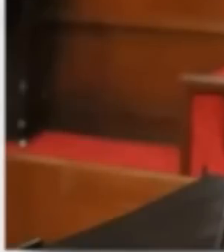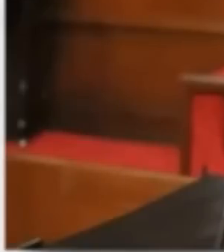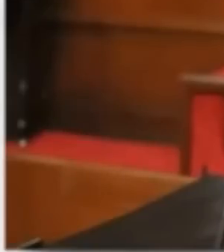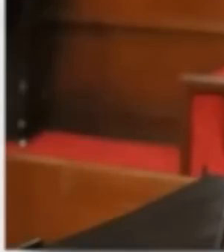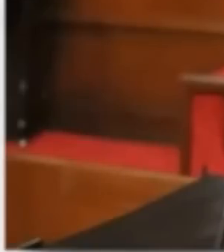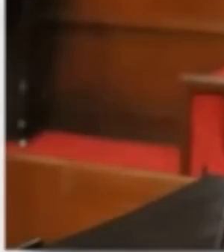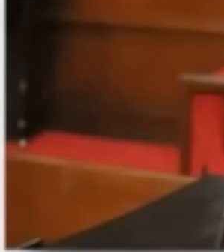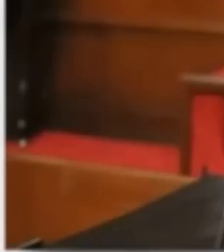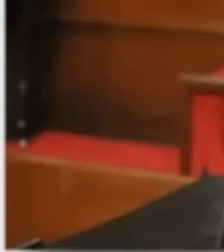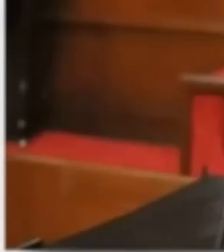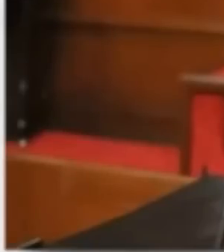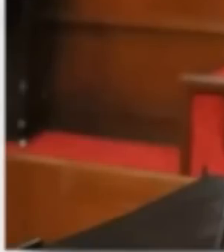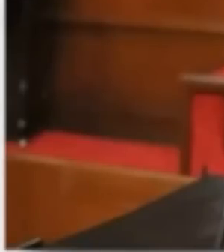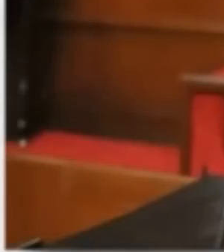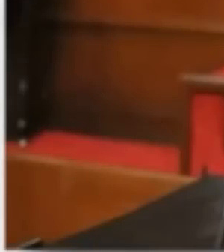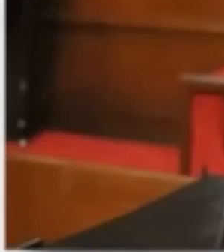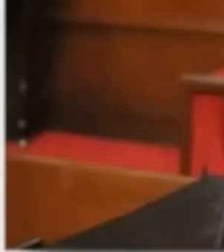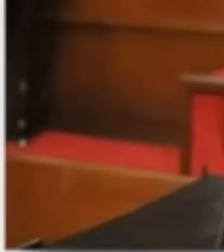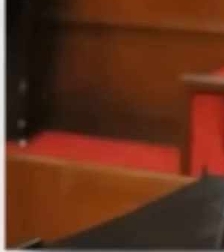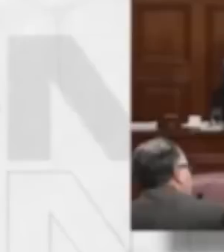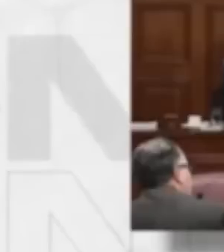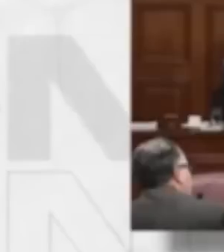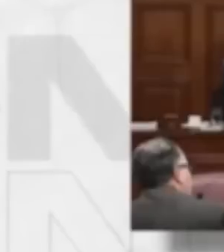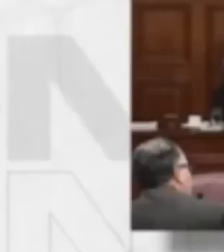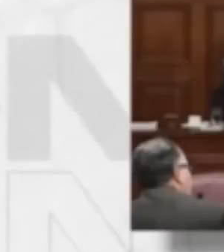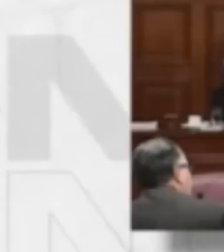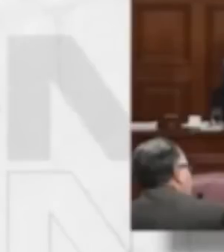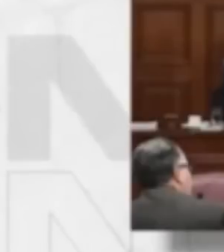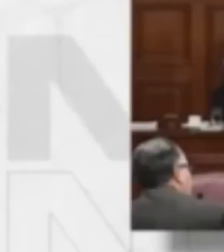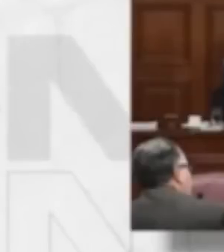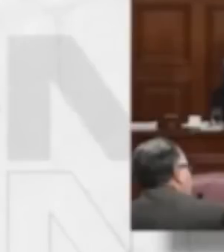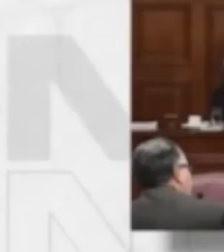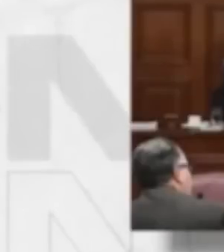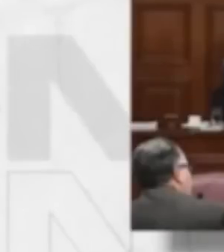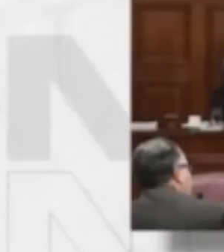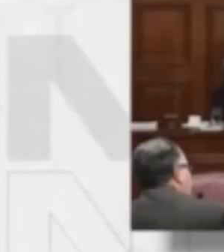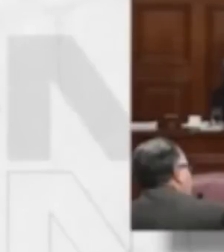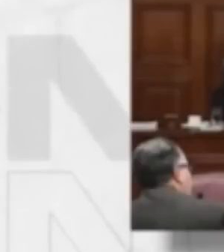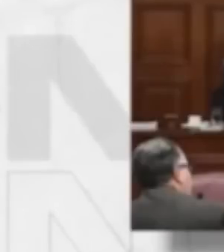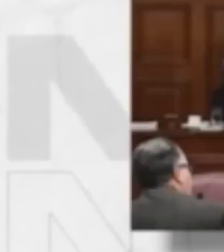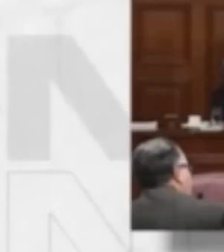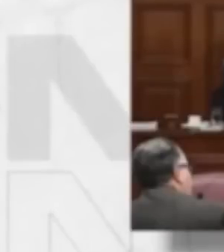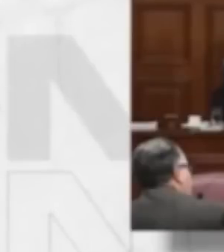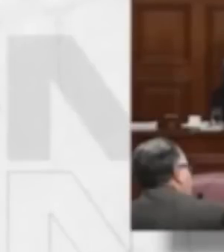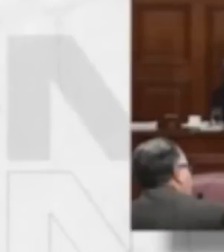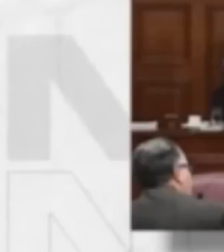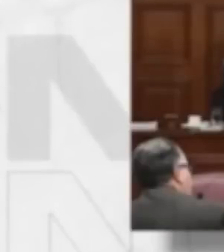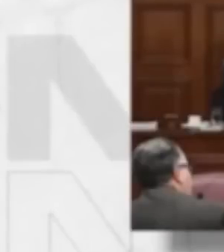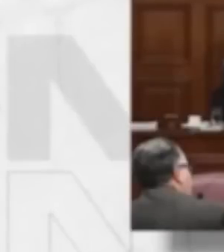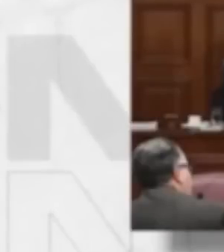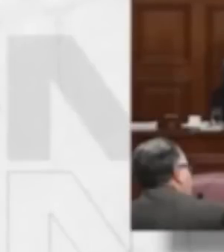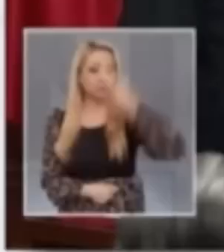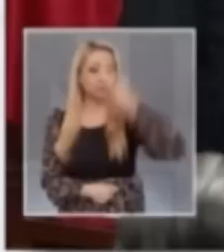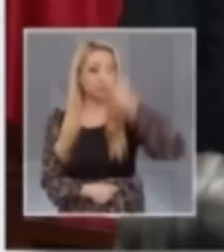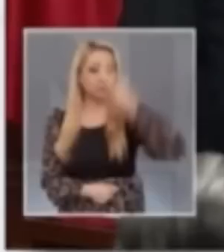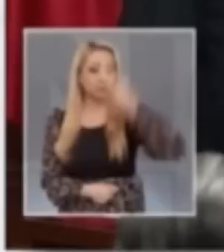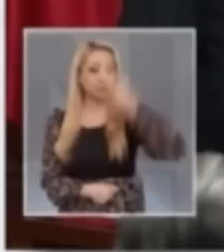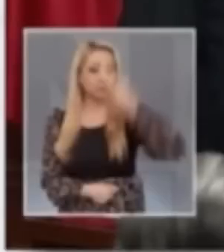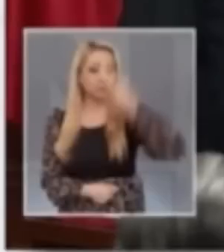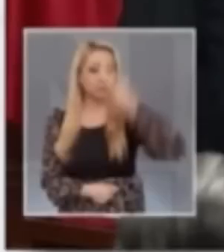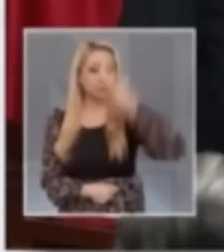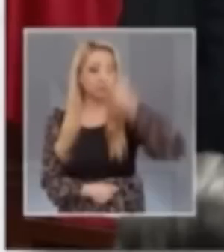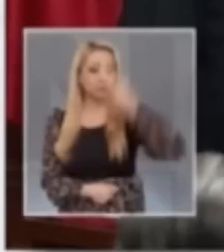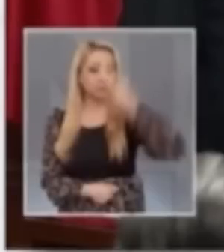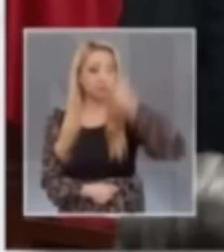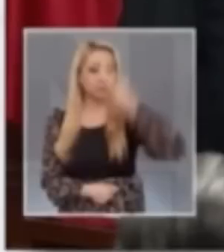poder de la Suprema Corte, especialmente de Norma Piña, con otros poderes fácticos de este país,